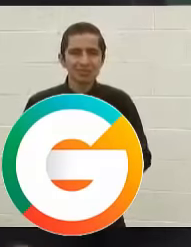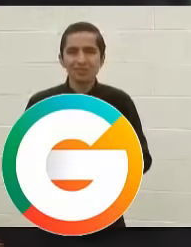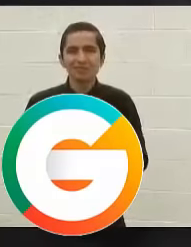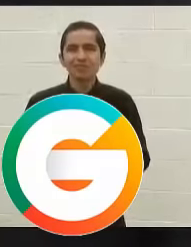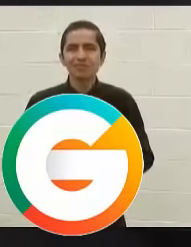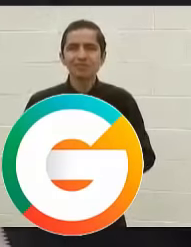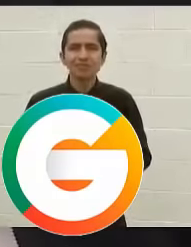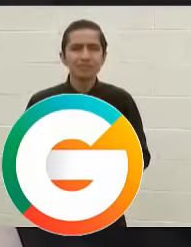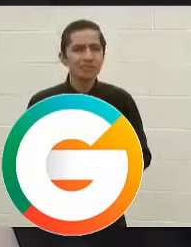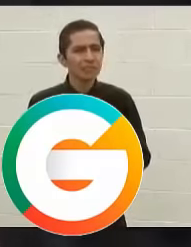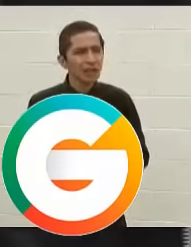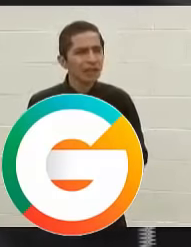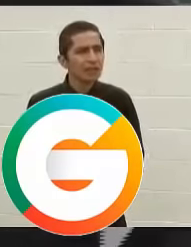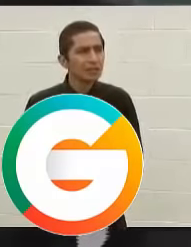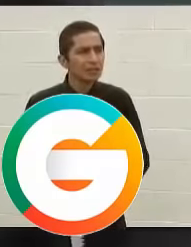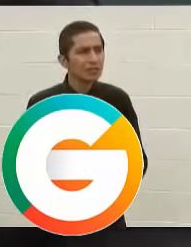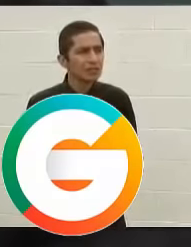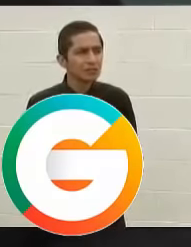Adelante.